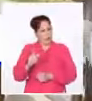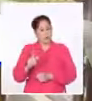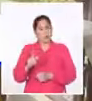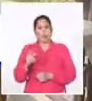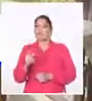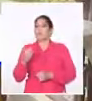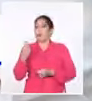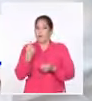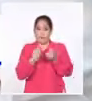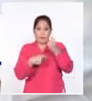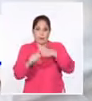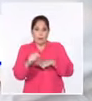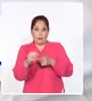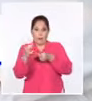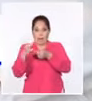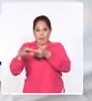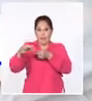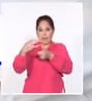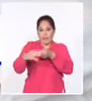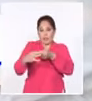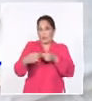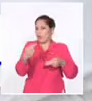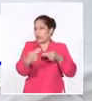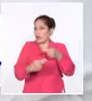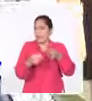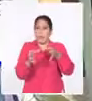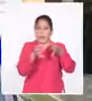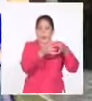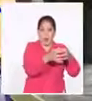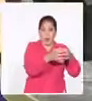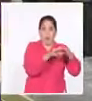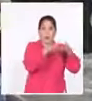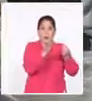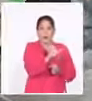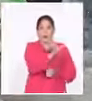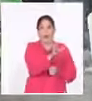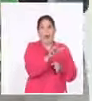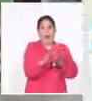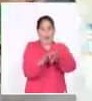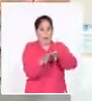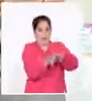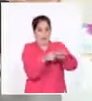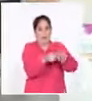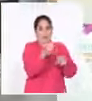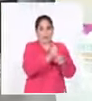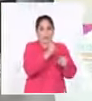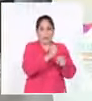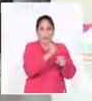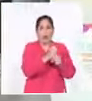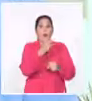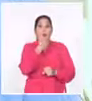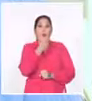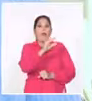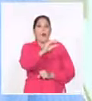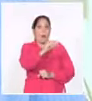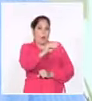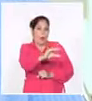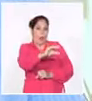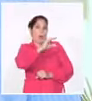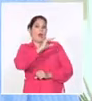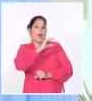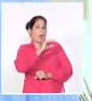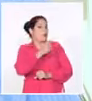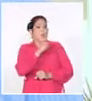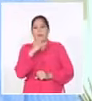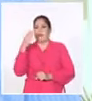de las ventas minoristas se pone en función una parte de caja extra que le damos la posibilidad a nuestros trabajadores que puedan cobrar ese efectivo sin